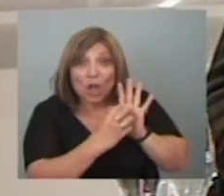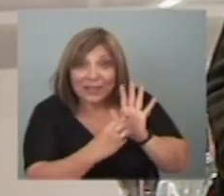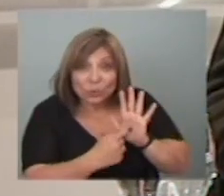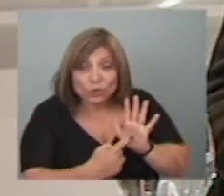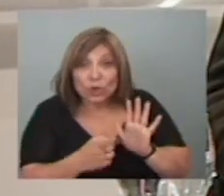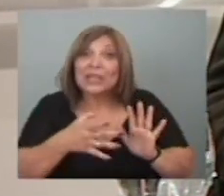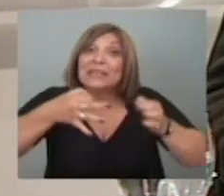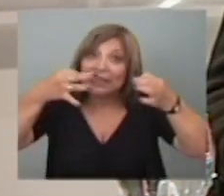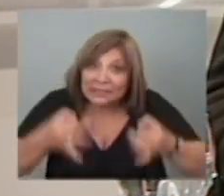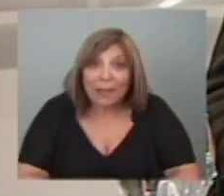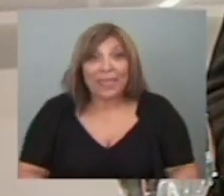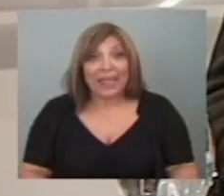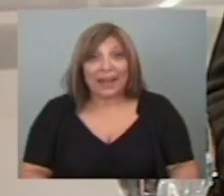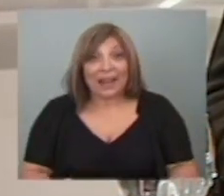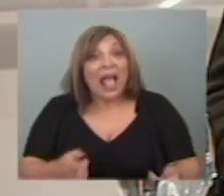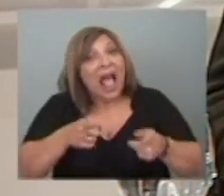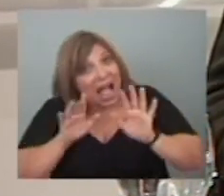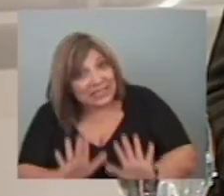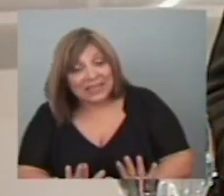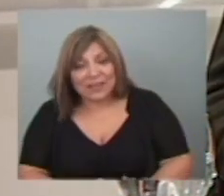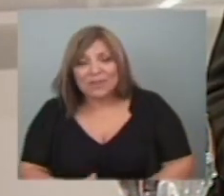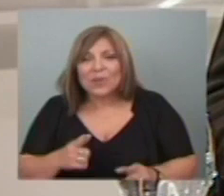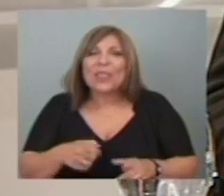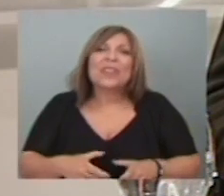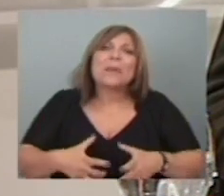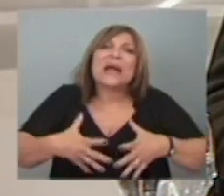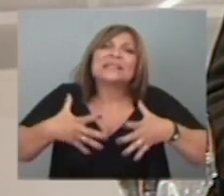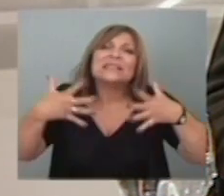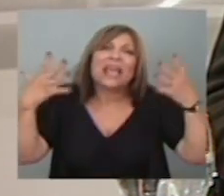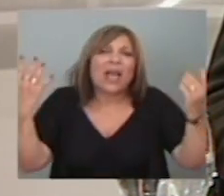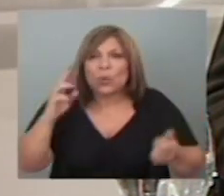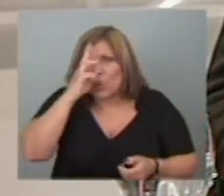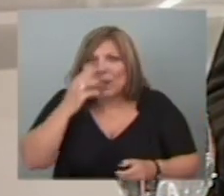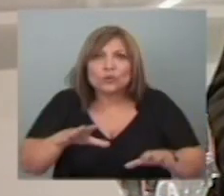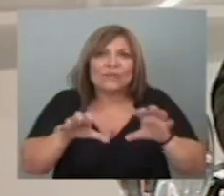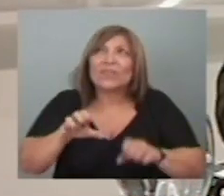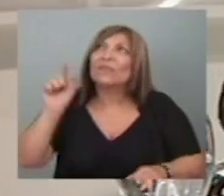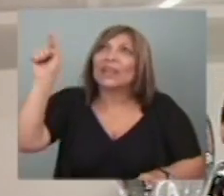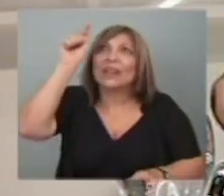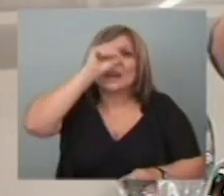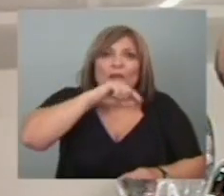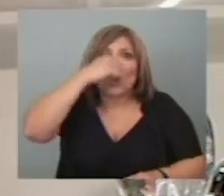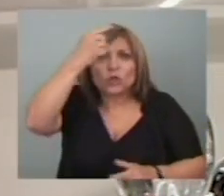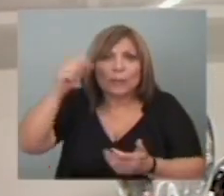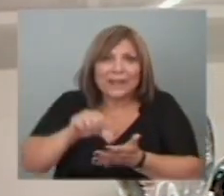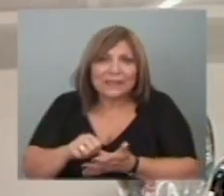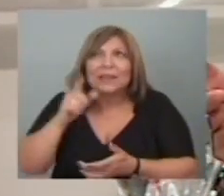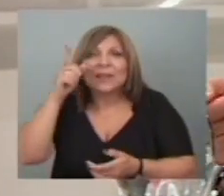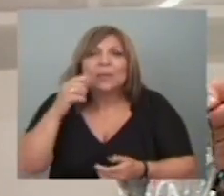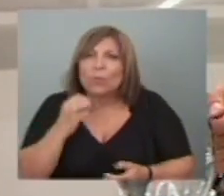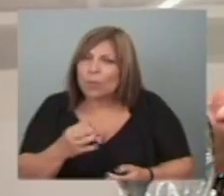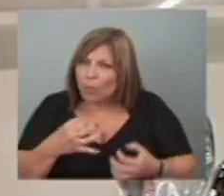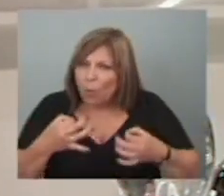pero reitero, es demasiada la cantidad de gente uruguayo que hay en el exterior y además están muy, pero muy